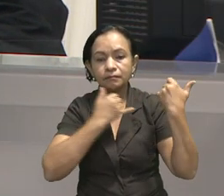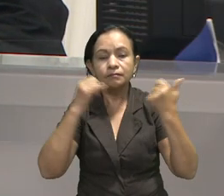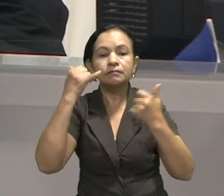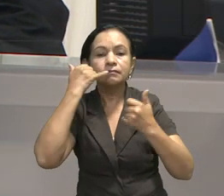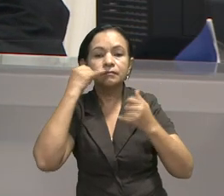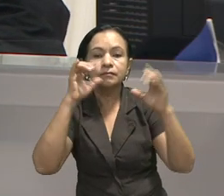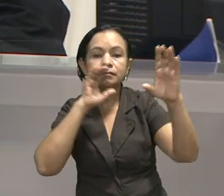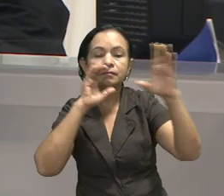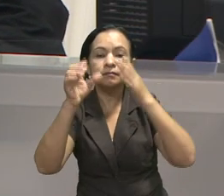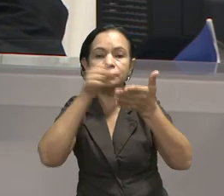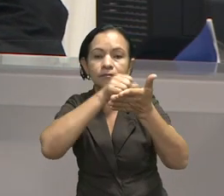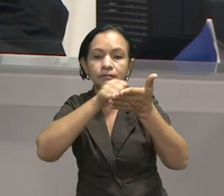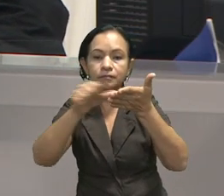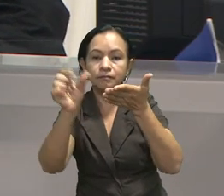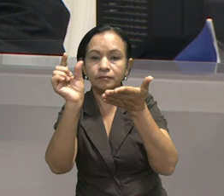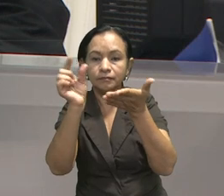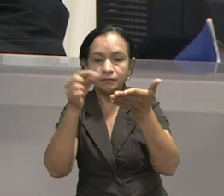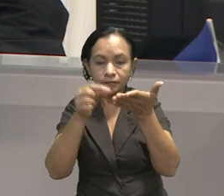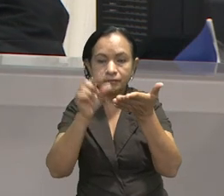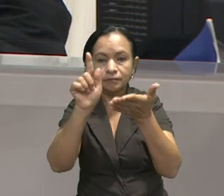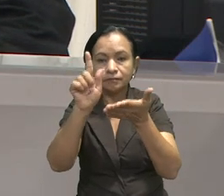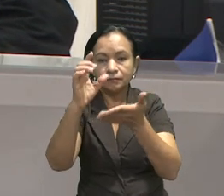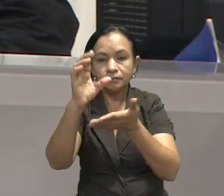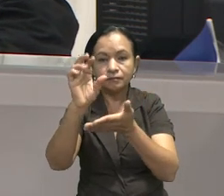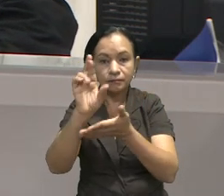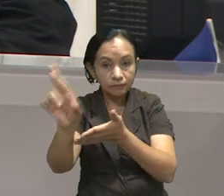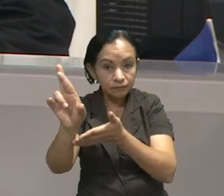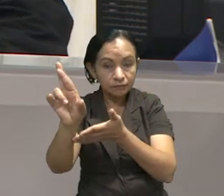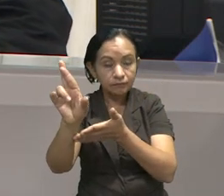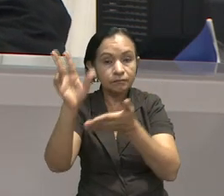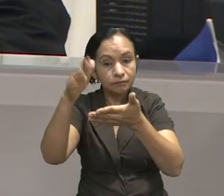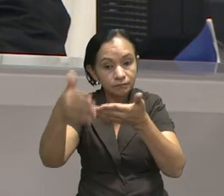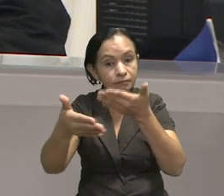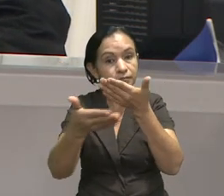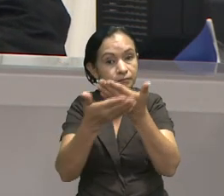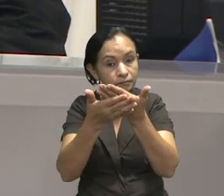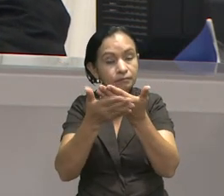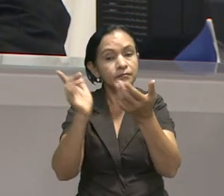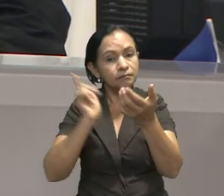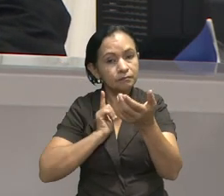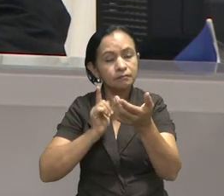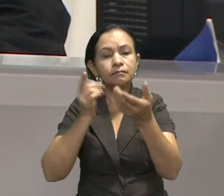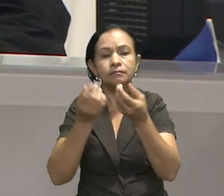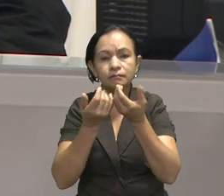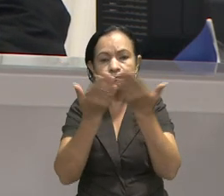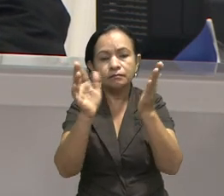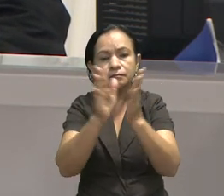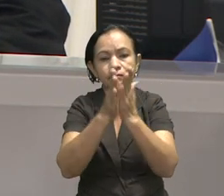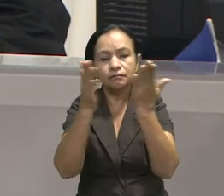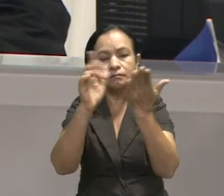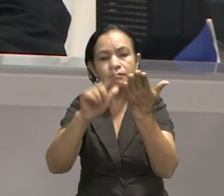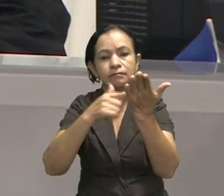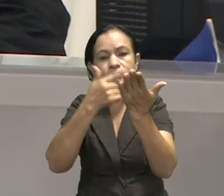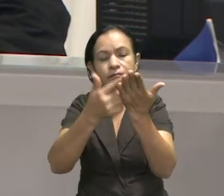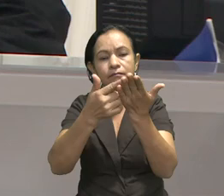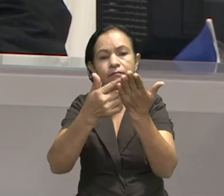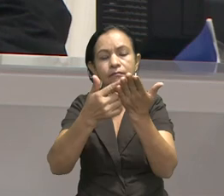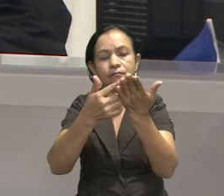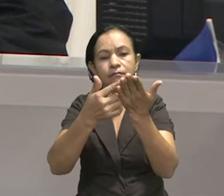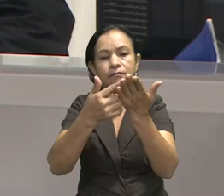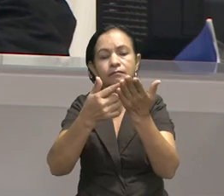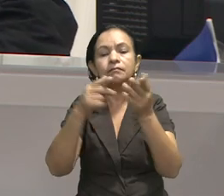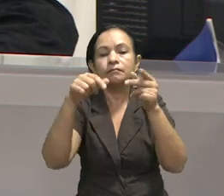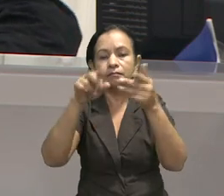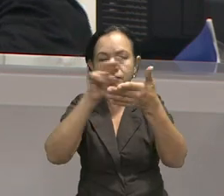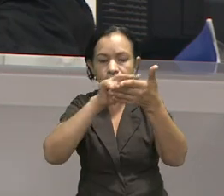de Telecomunicaciones y Correo Telcor, con la reforma y ediciones incorporadas, se publique en la Gaceta Diario Oficial.